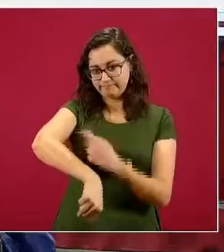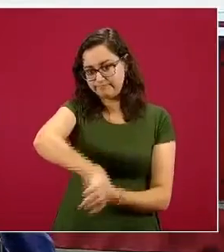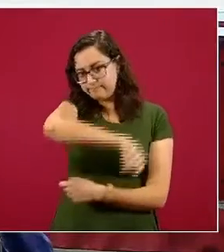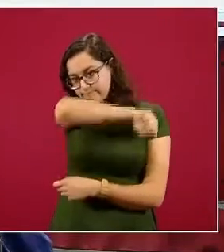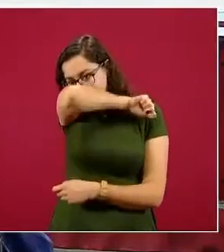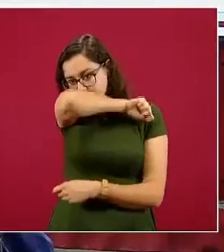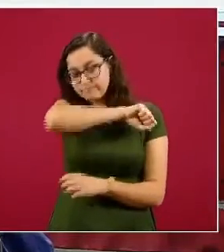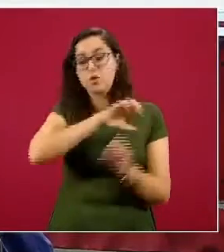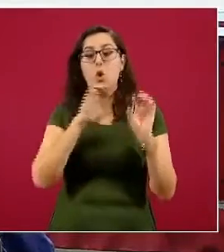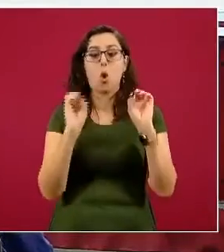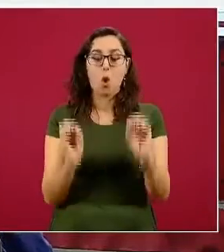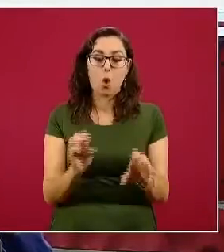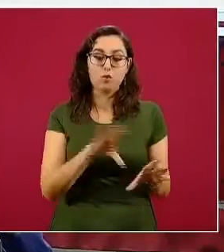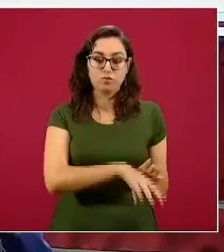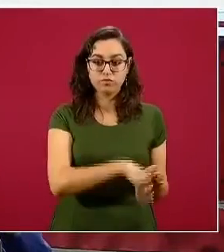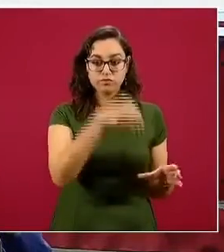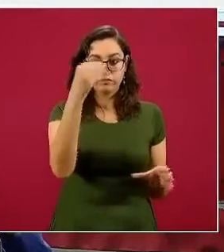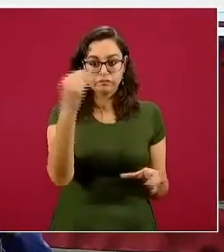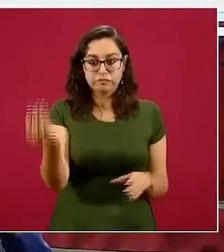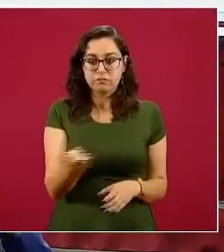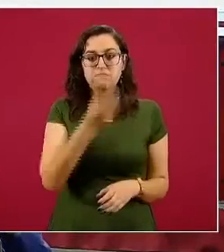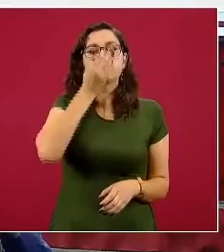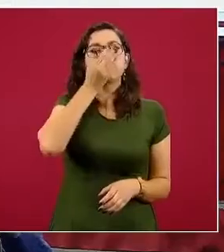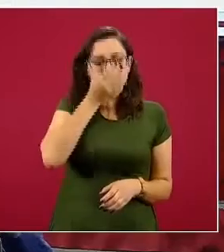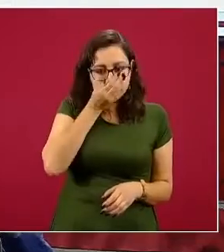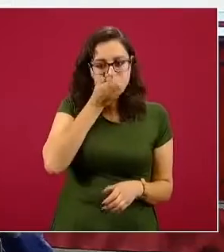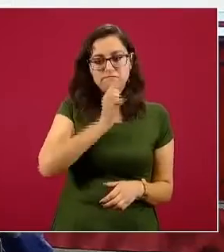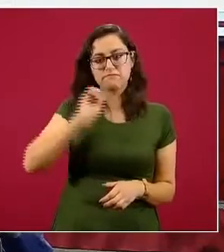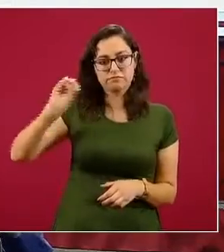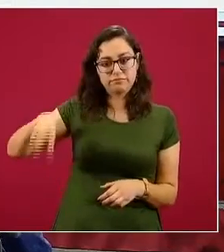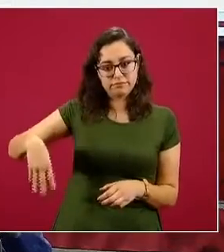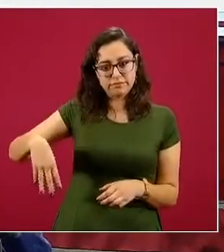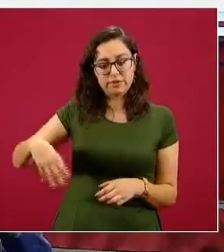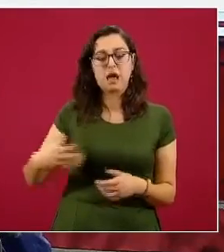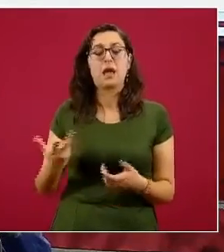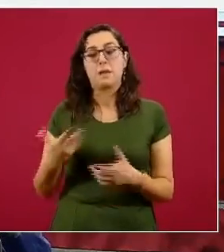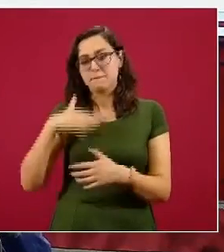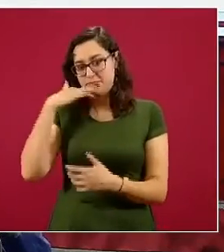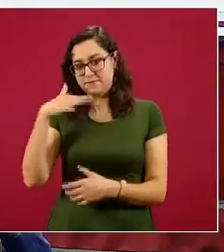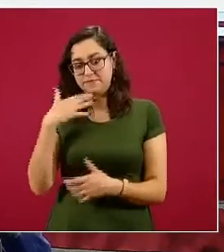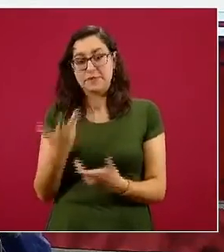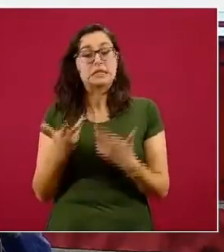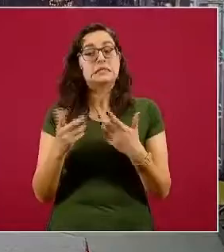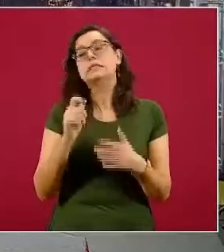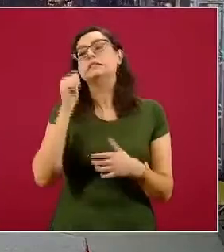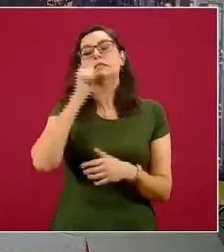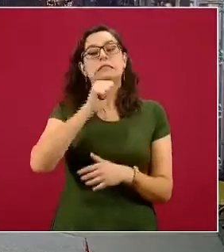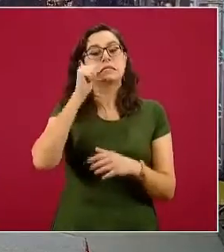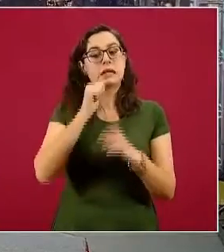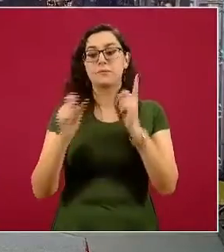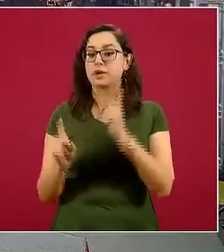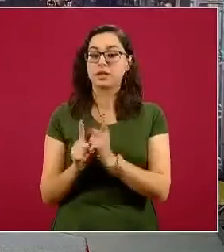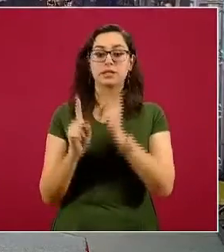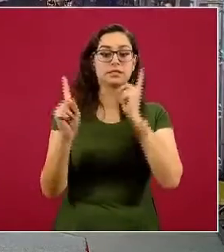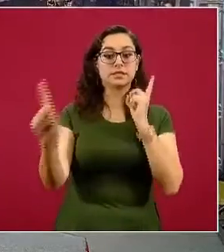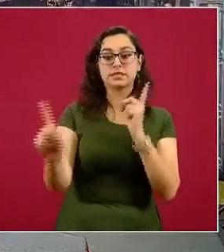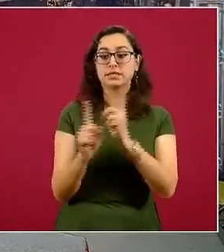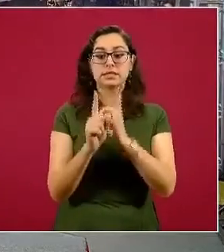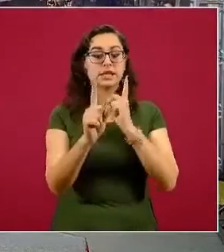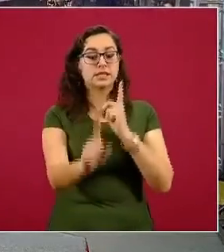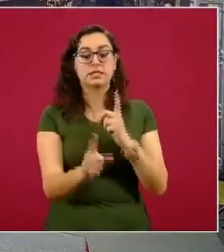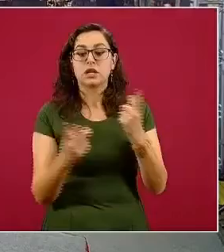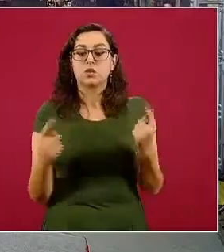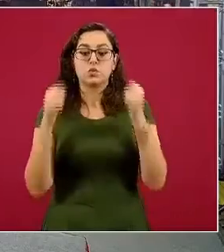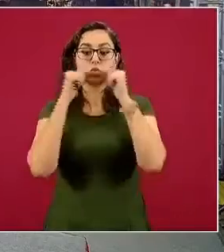pañuelo preferentemente desechable, la sana distancia que tenemos siempre que guardar donde nos encontremos, sobre todo